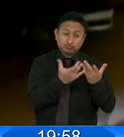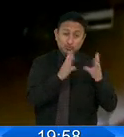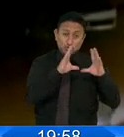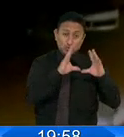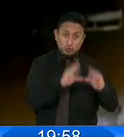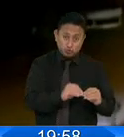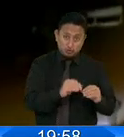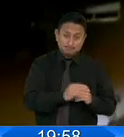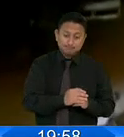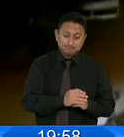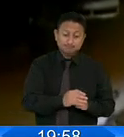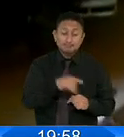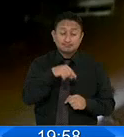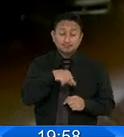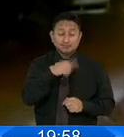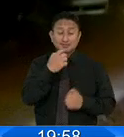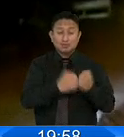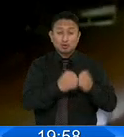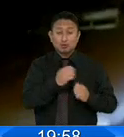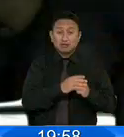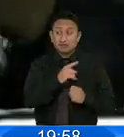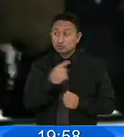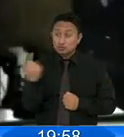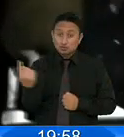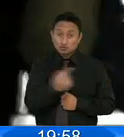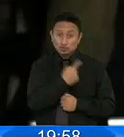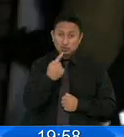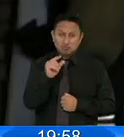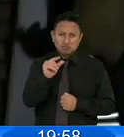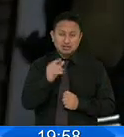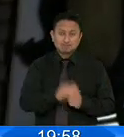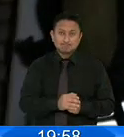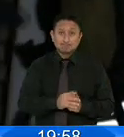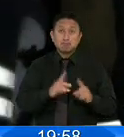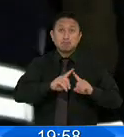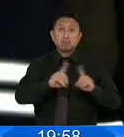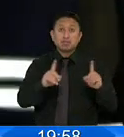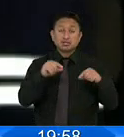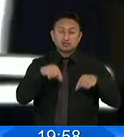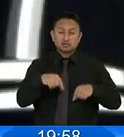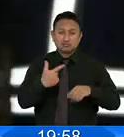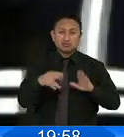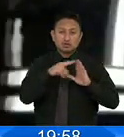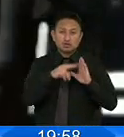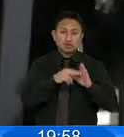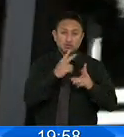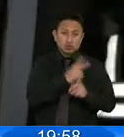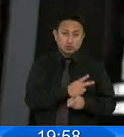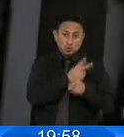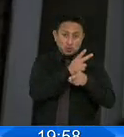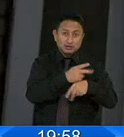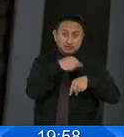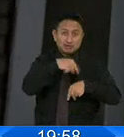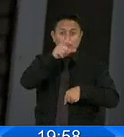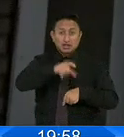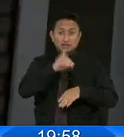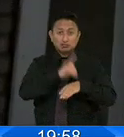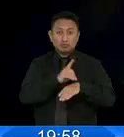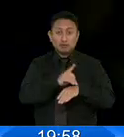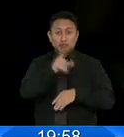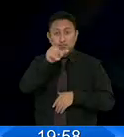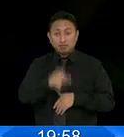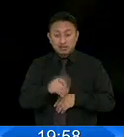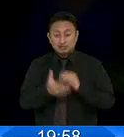por lo cual causó afectaciones menores a otras áreas. Sin embargo, y como medida de precaución, personal médico y pacientes